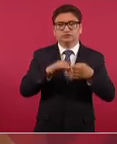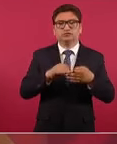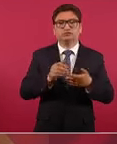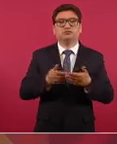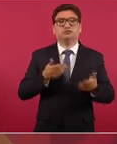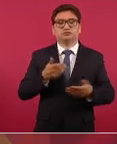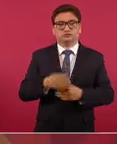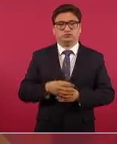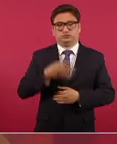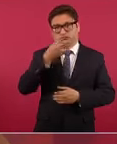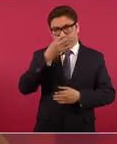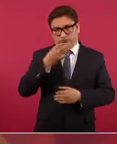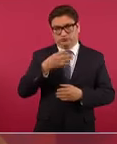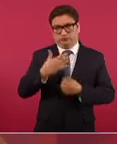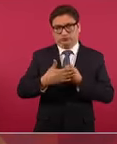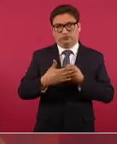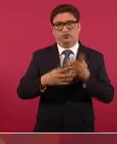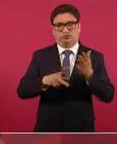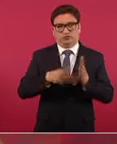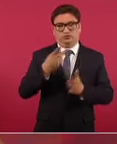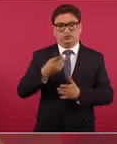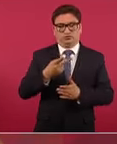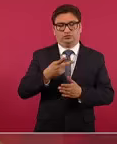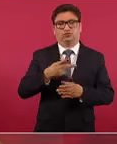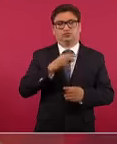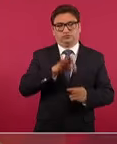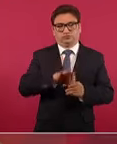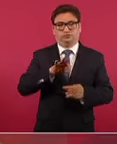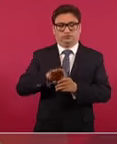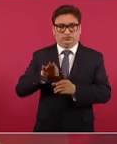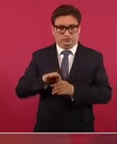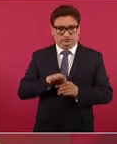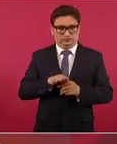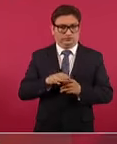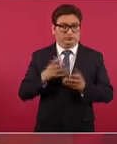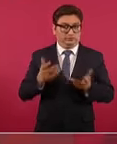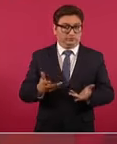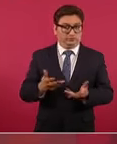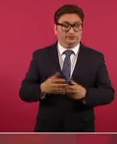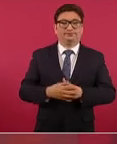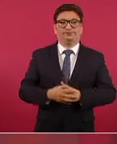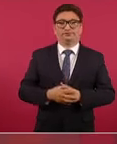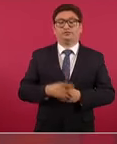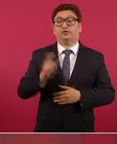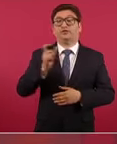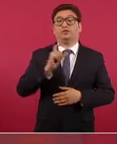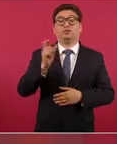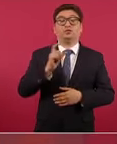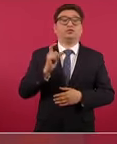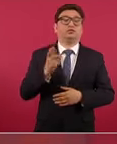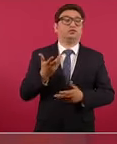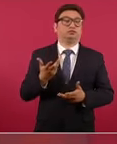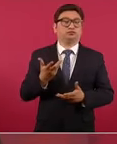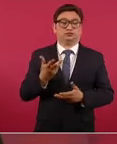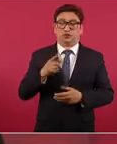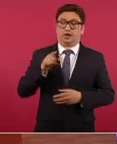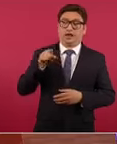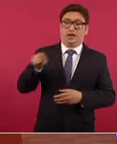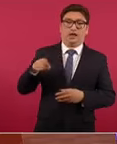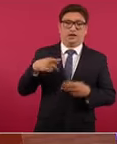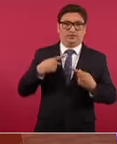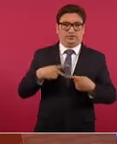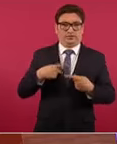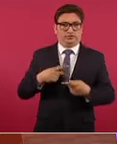de elecciones sí entonces cuando se señala a personas